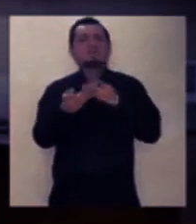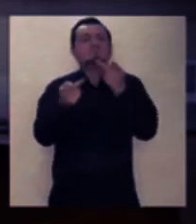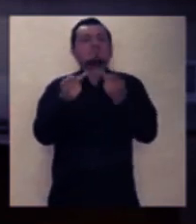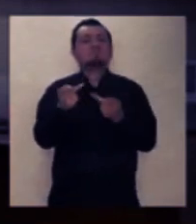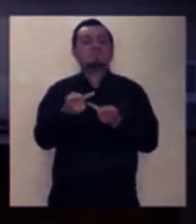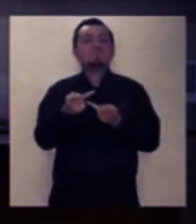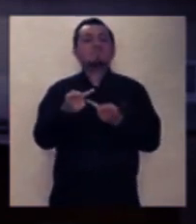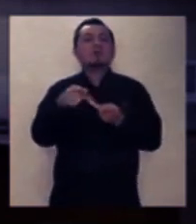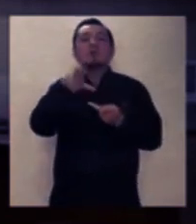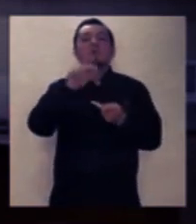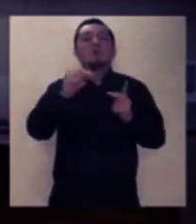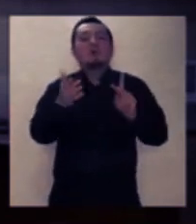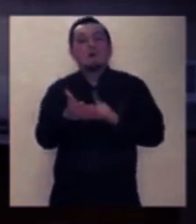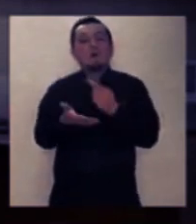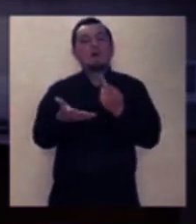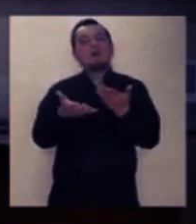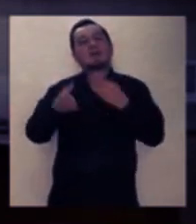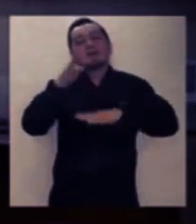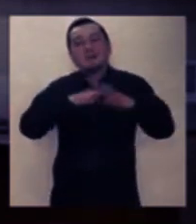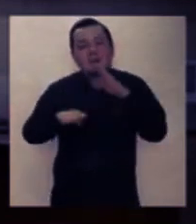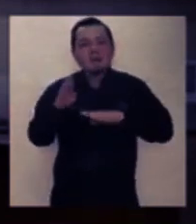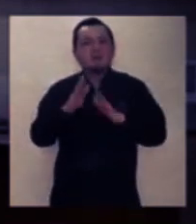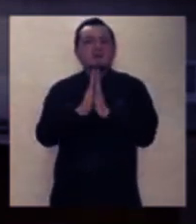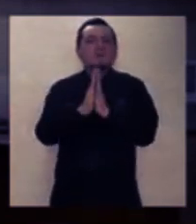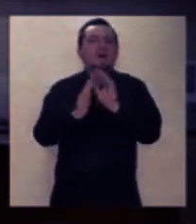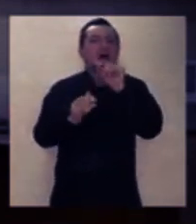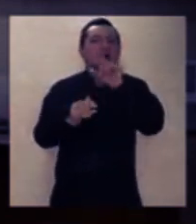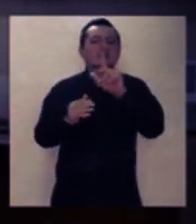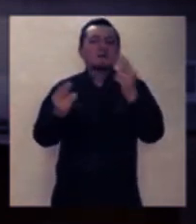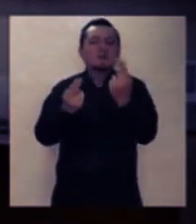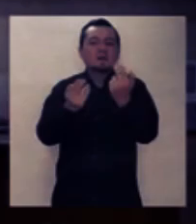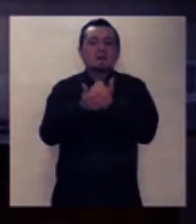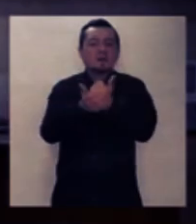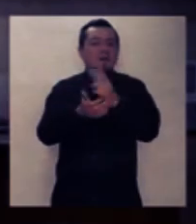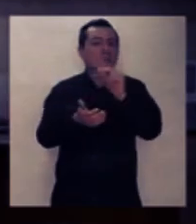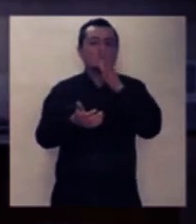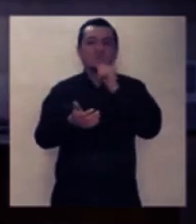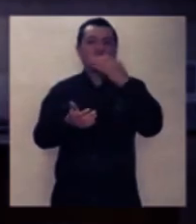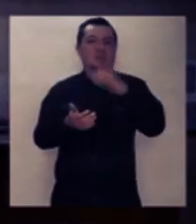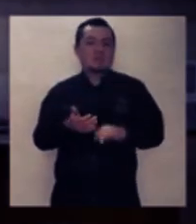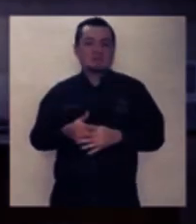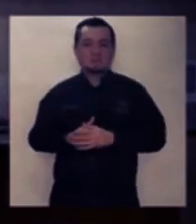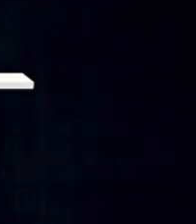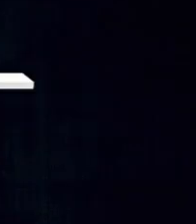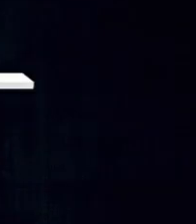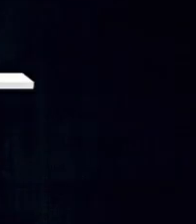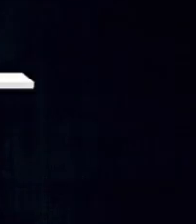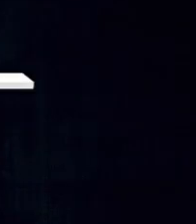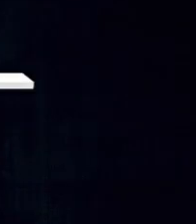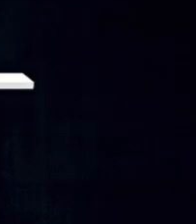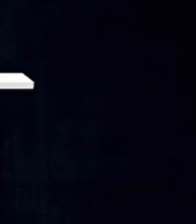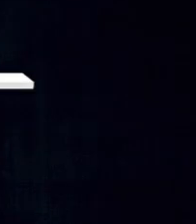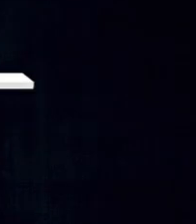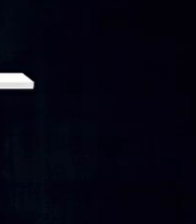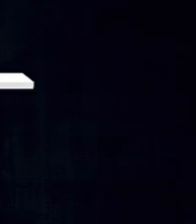podremos salir adelante sin tener que volver a parar nuestra economía. Jalisco nos necesita a todos. No podemos fallar.